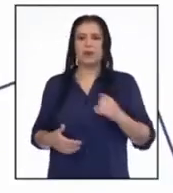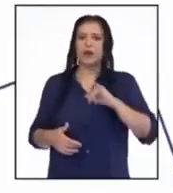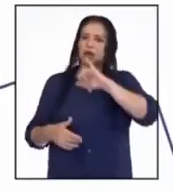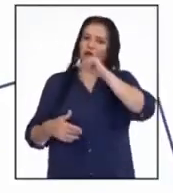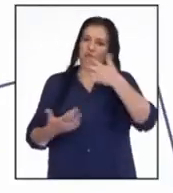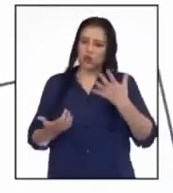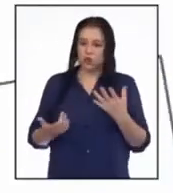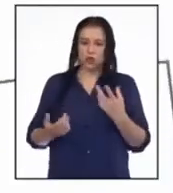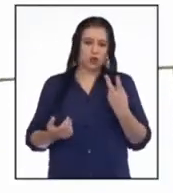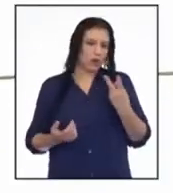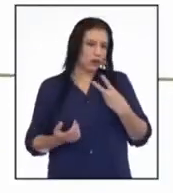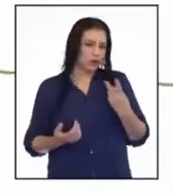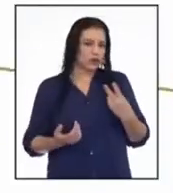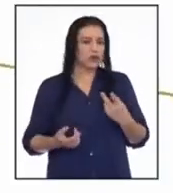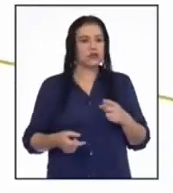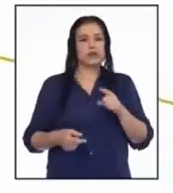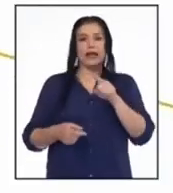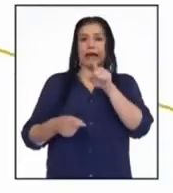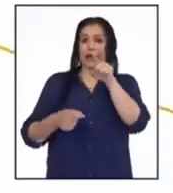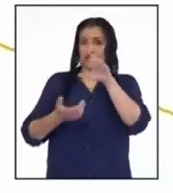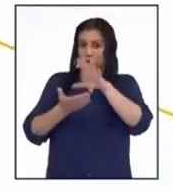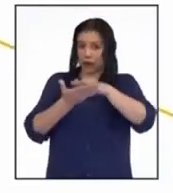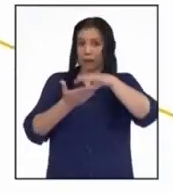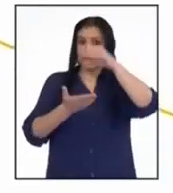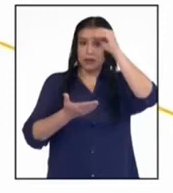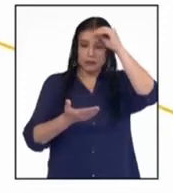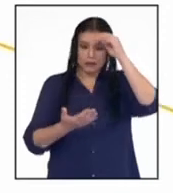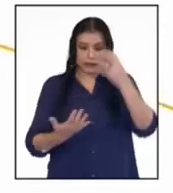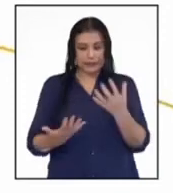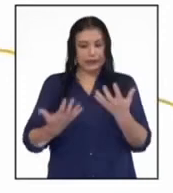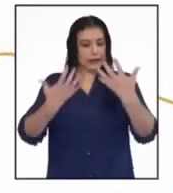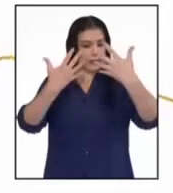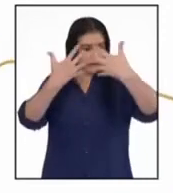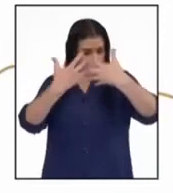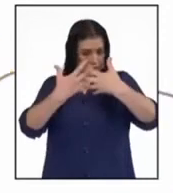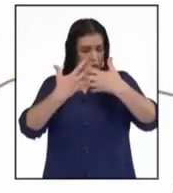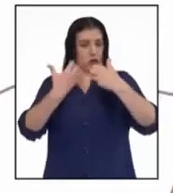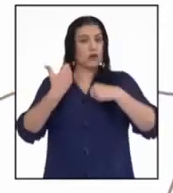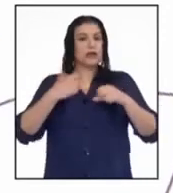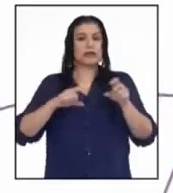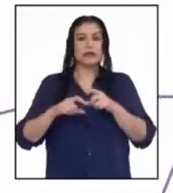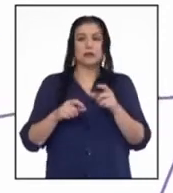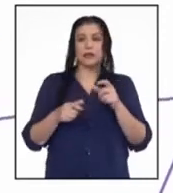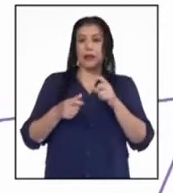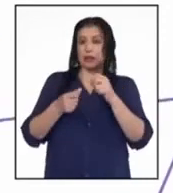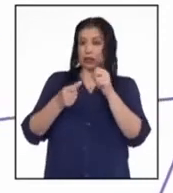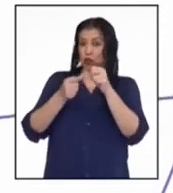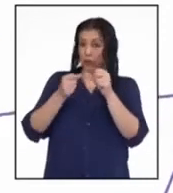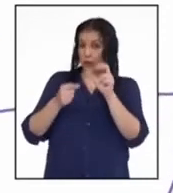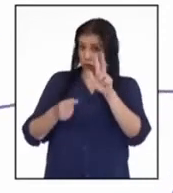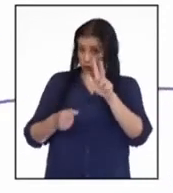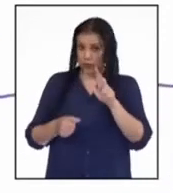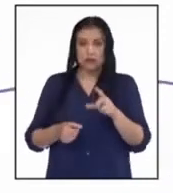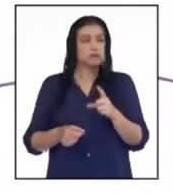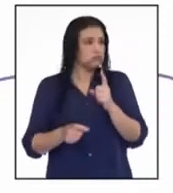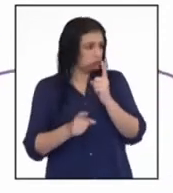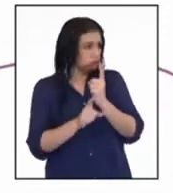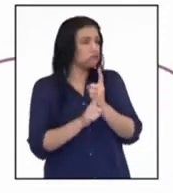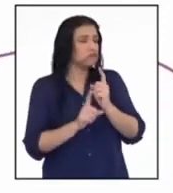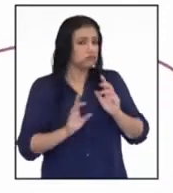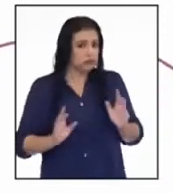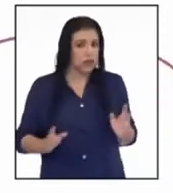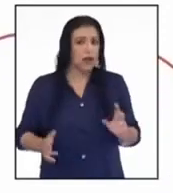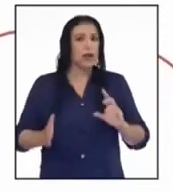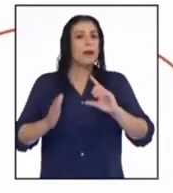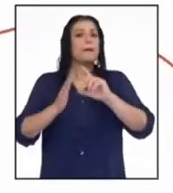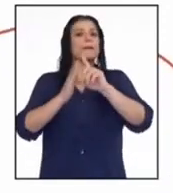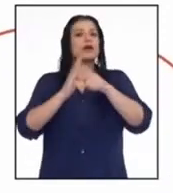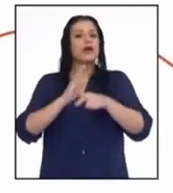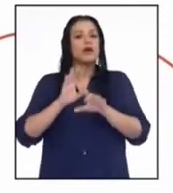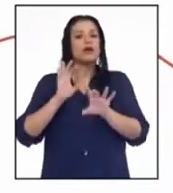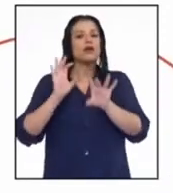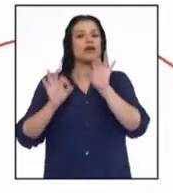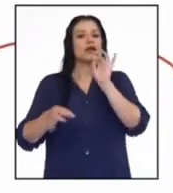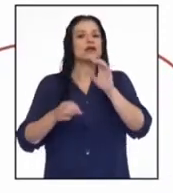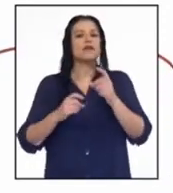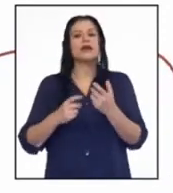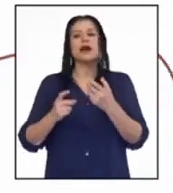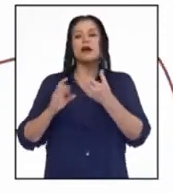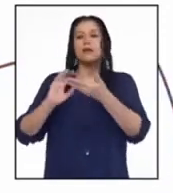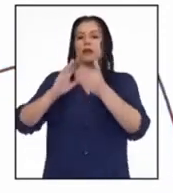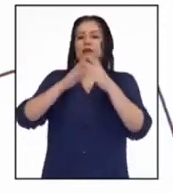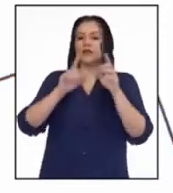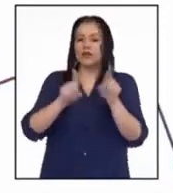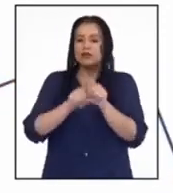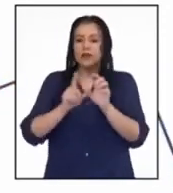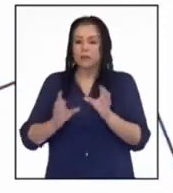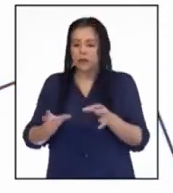Junior, Stephanie, ¿estos aprendizajes se relacionan con la actividad 3? Claro, profesora, porque luego de identificar la población y